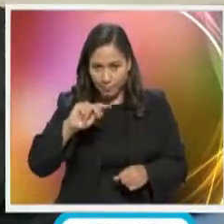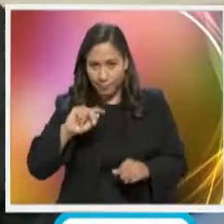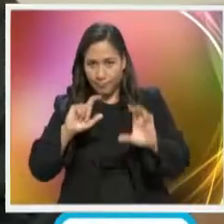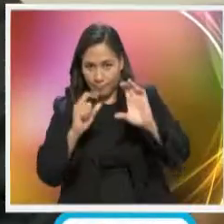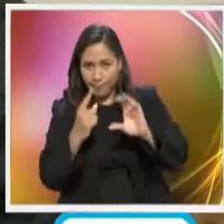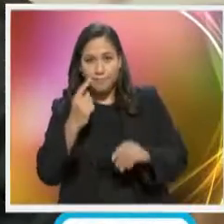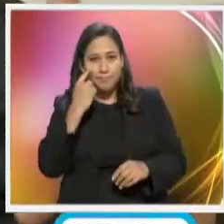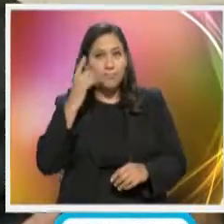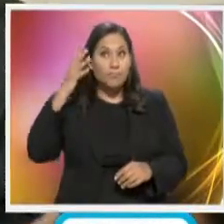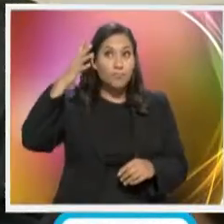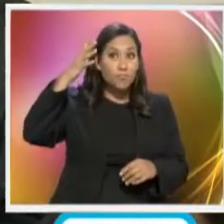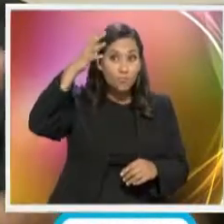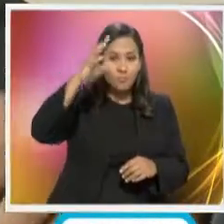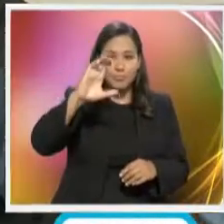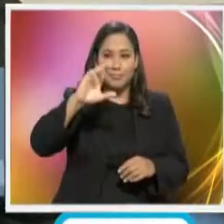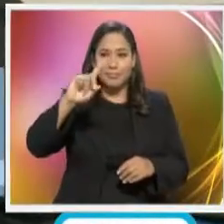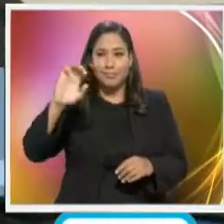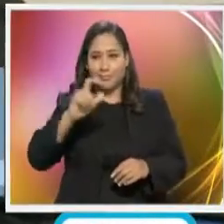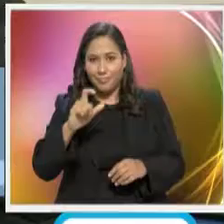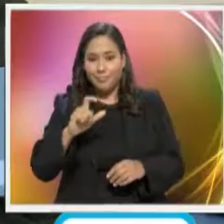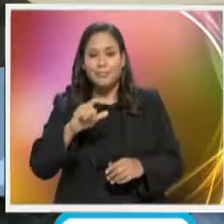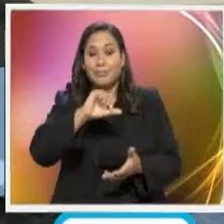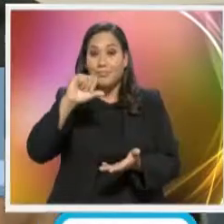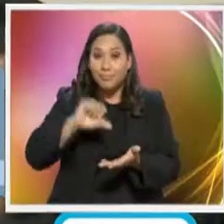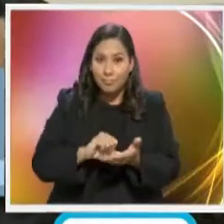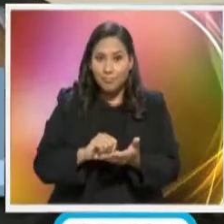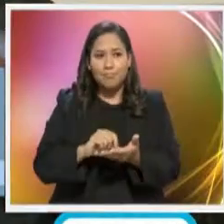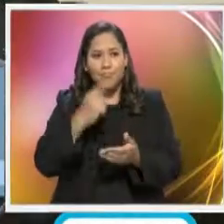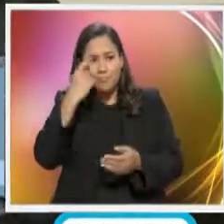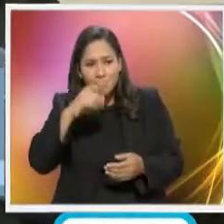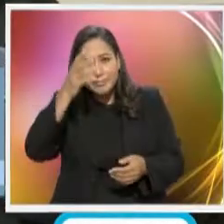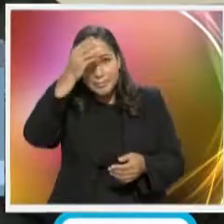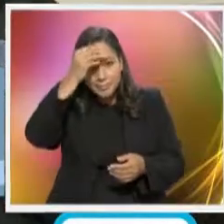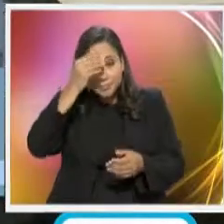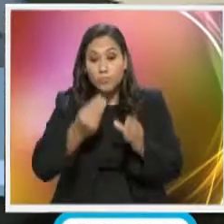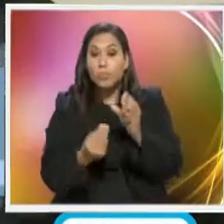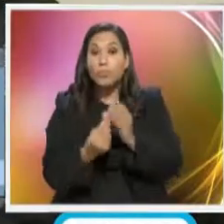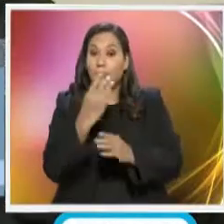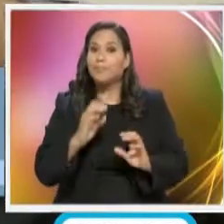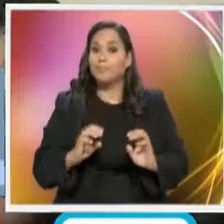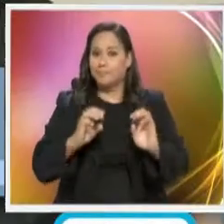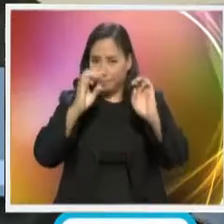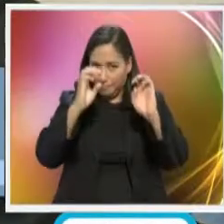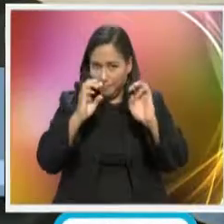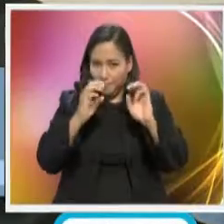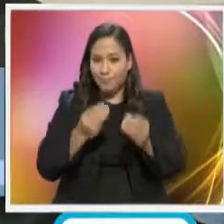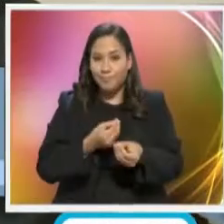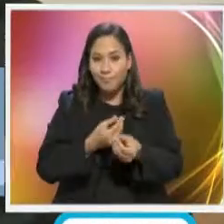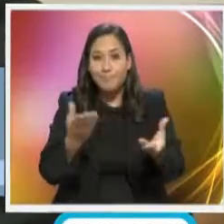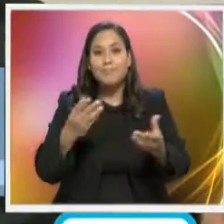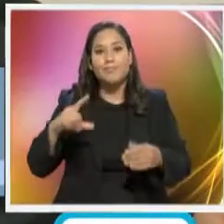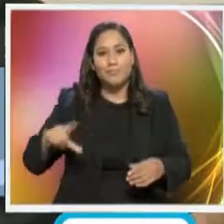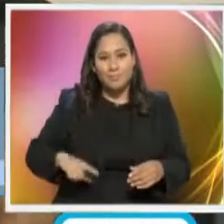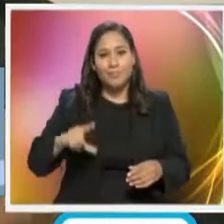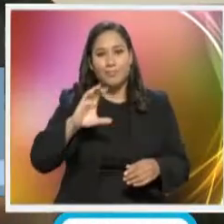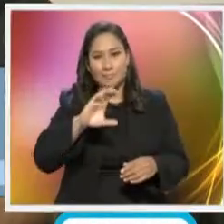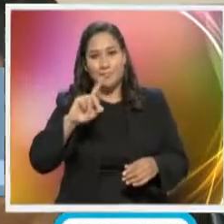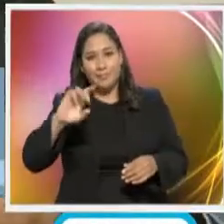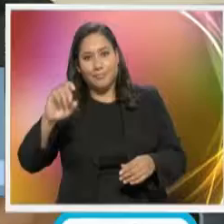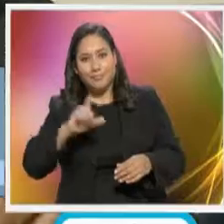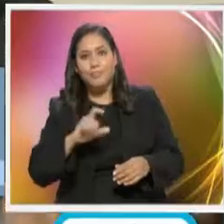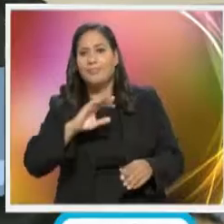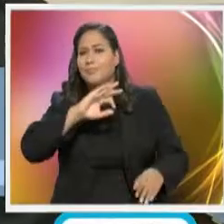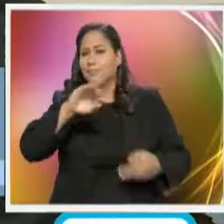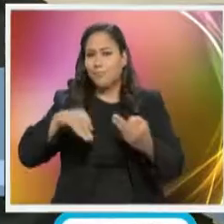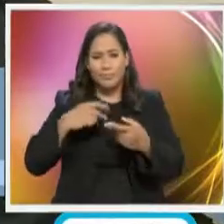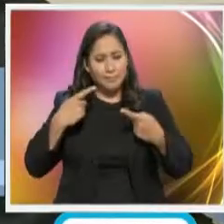Mira, Futura CDMX Centro Interactivo es un nuevo inmueble, es un nuevo espacio que brinda el gobierno de la ciudad a toda